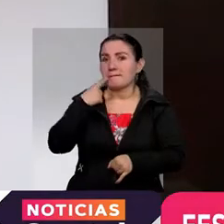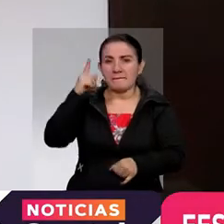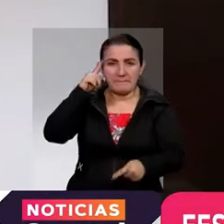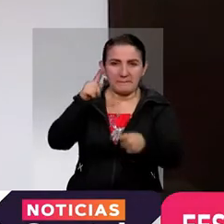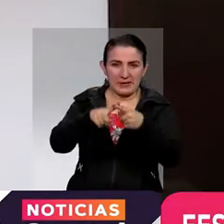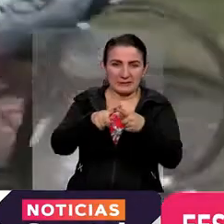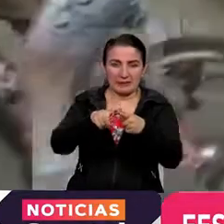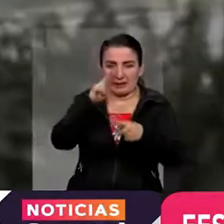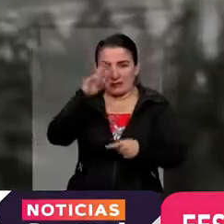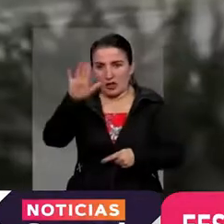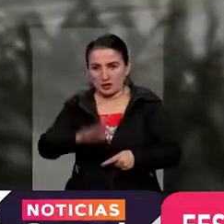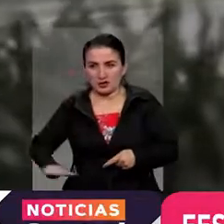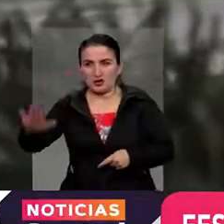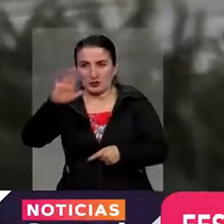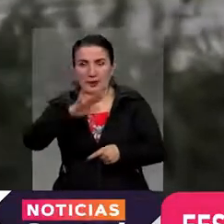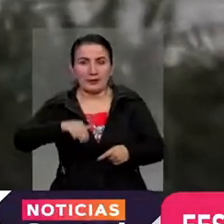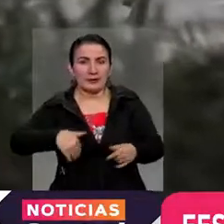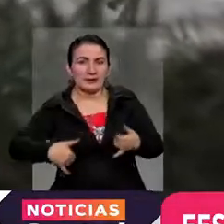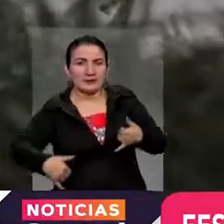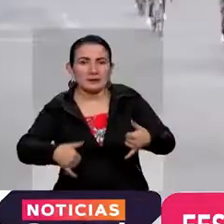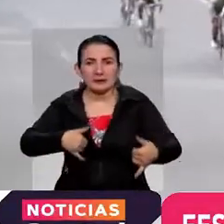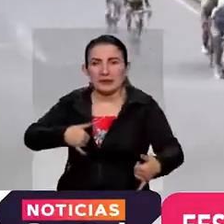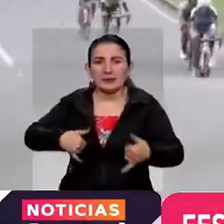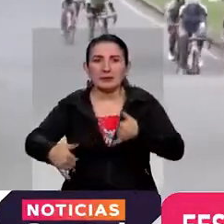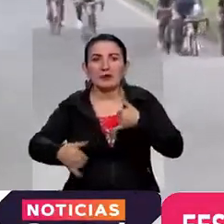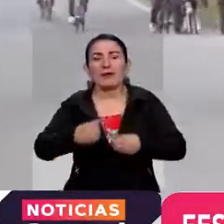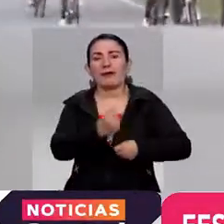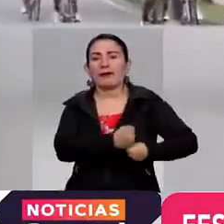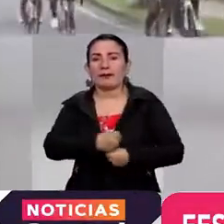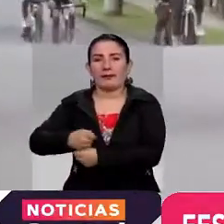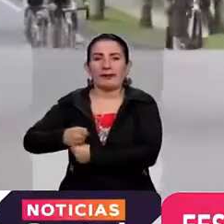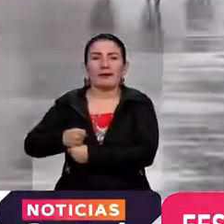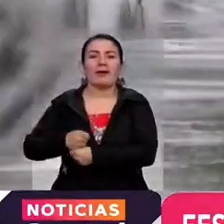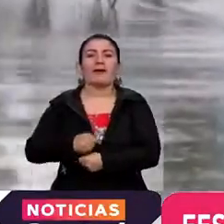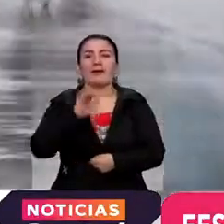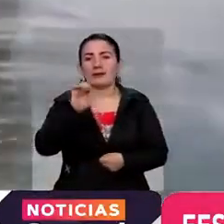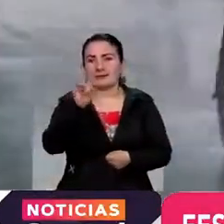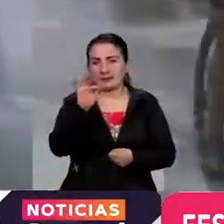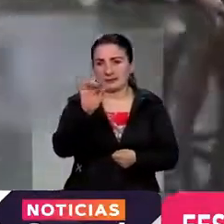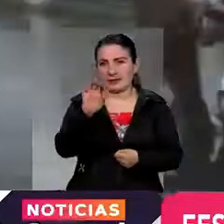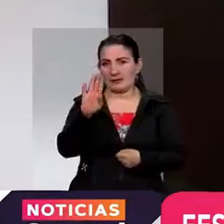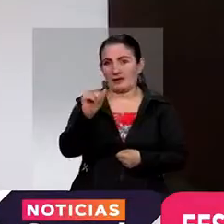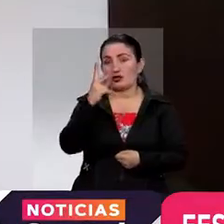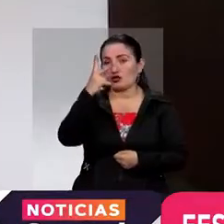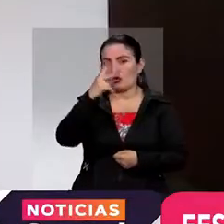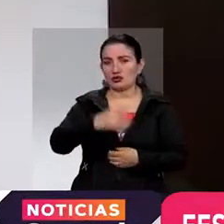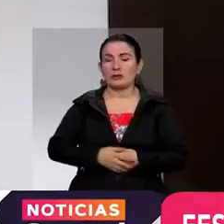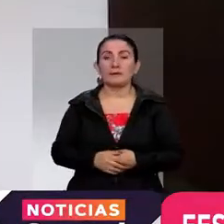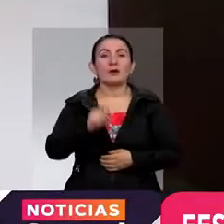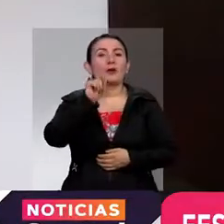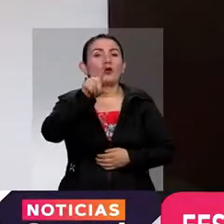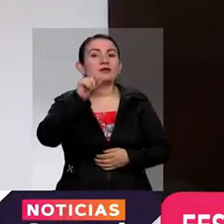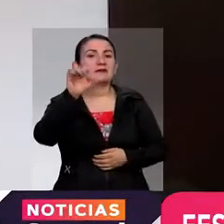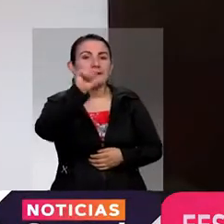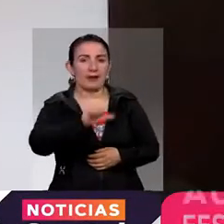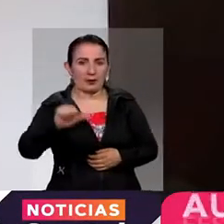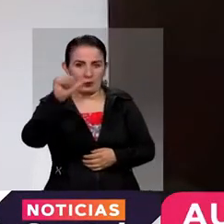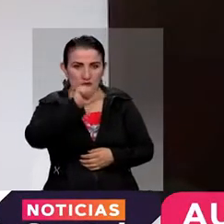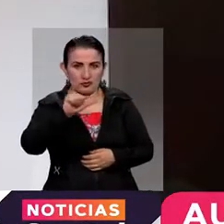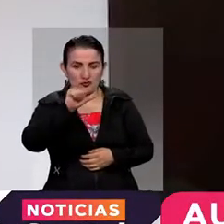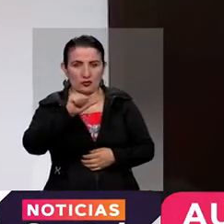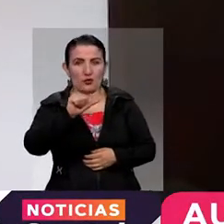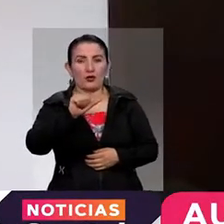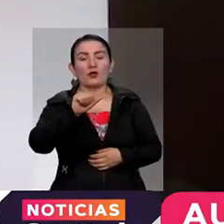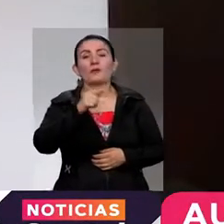principalmente algunos nacionales. En ciclismo, la clásica IDRD Esteban Chávez tendrá dos jornadas. 11 de agosto en el velódromo